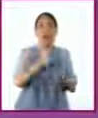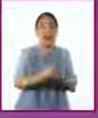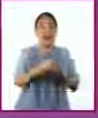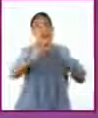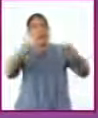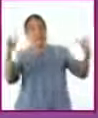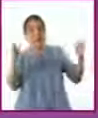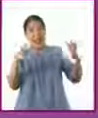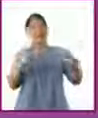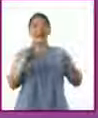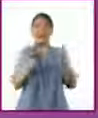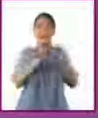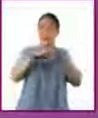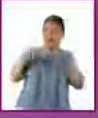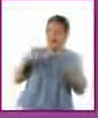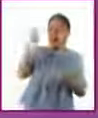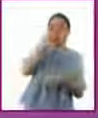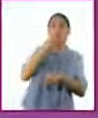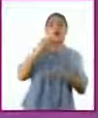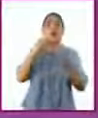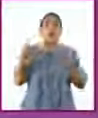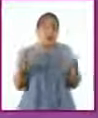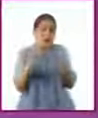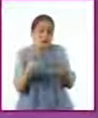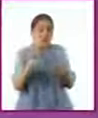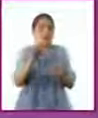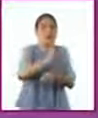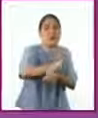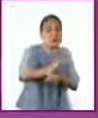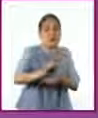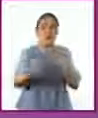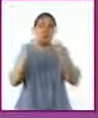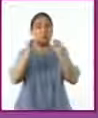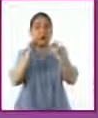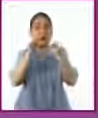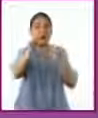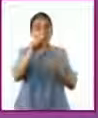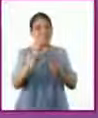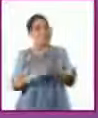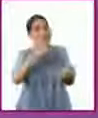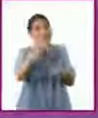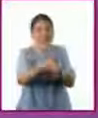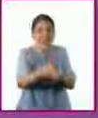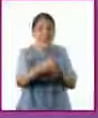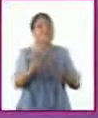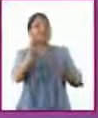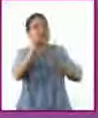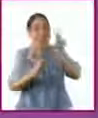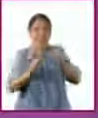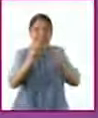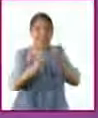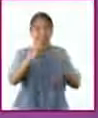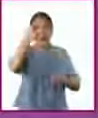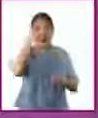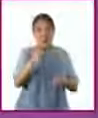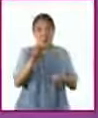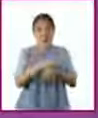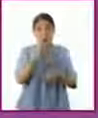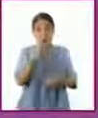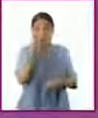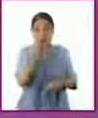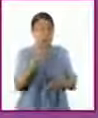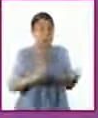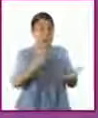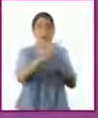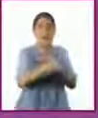grande, imponente o pequeña y humilde. Asómate a ella. Porque solo tú lograrás despertar